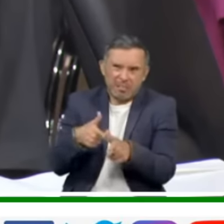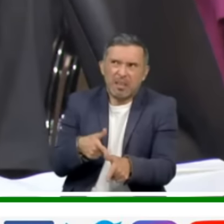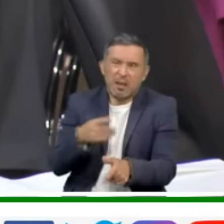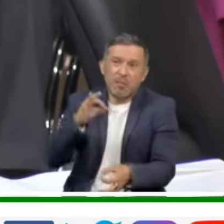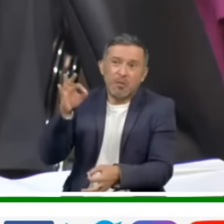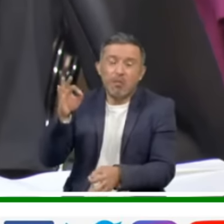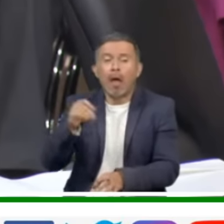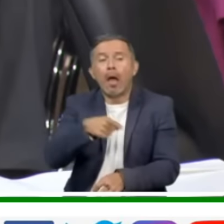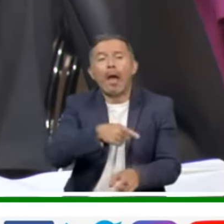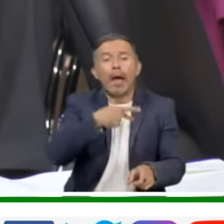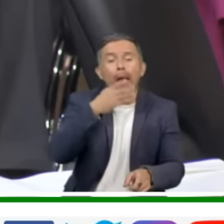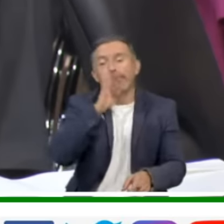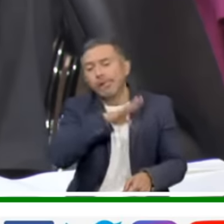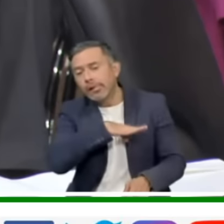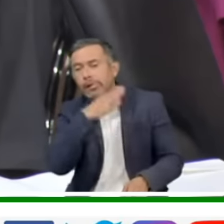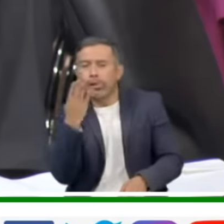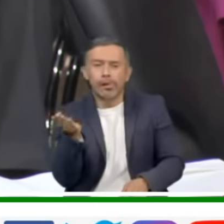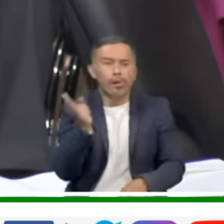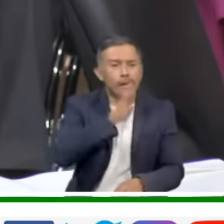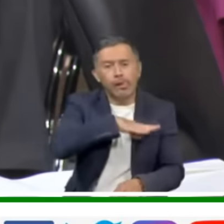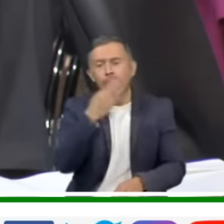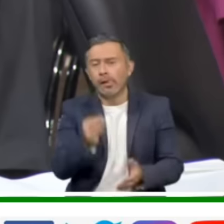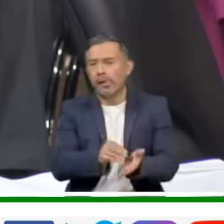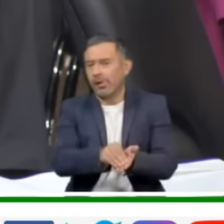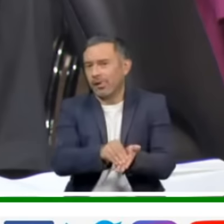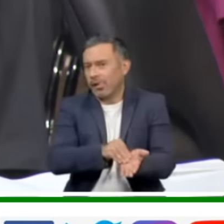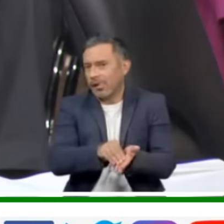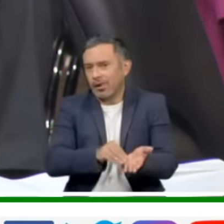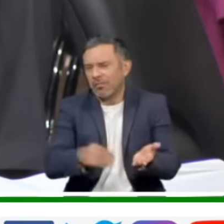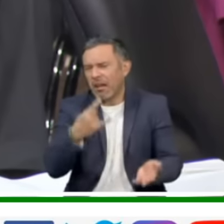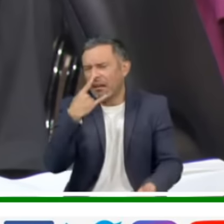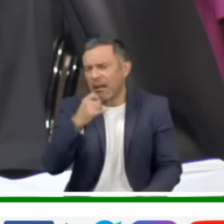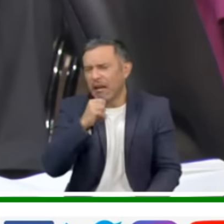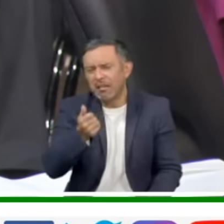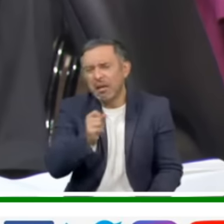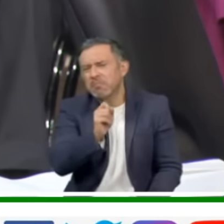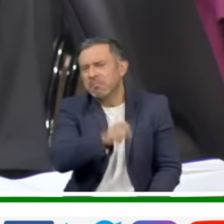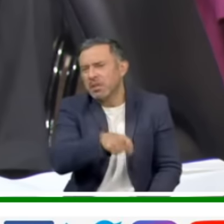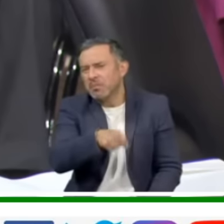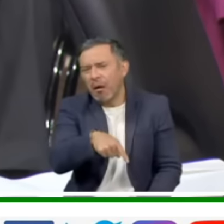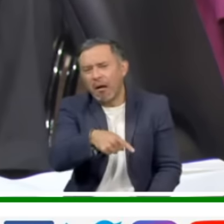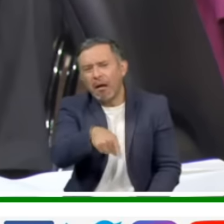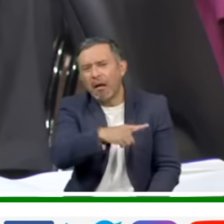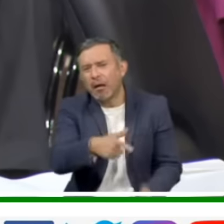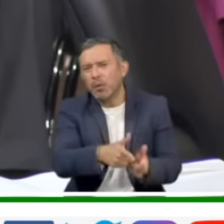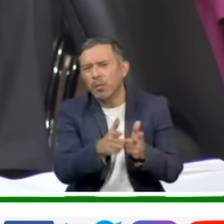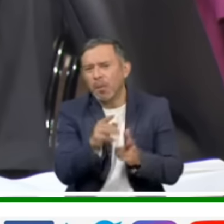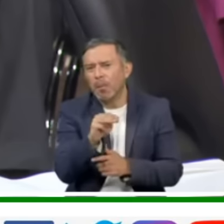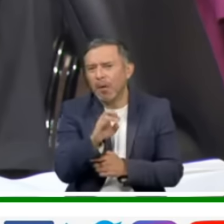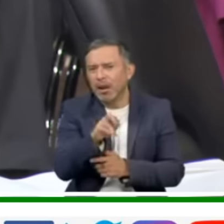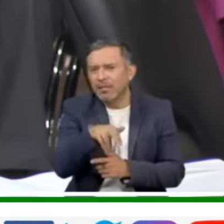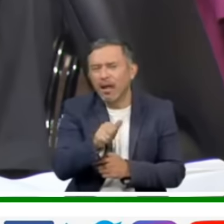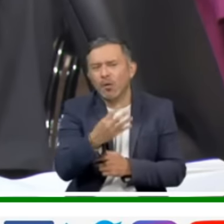hace en otro lado pero bueno no sería raro para el caso de nuestros amigos de morena y de la cuarta